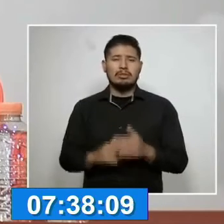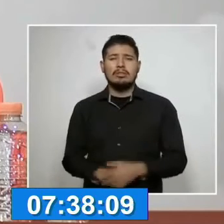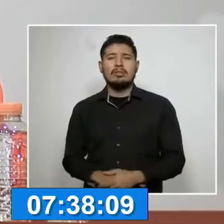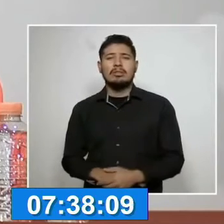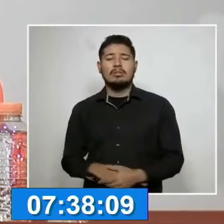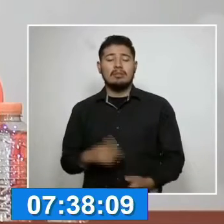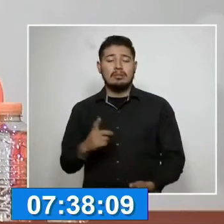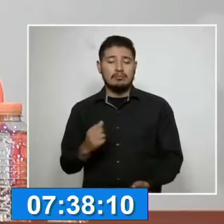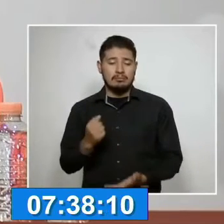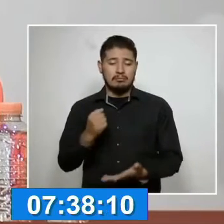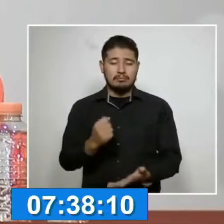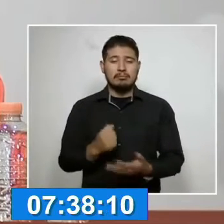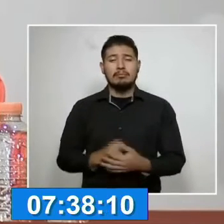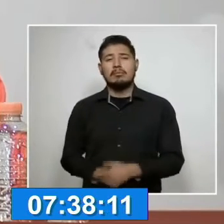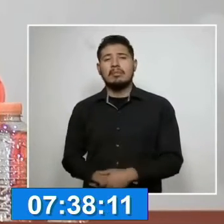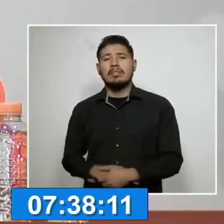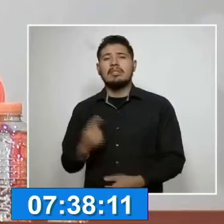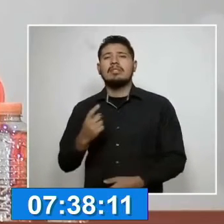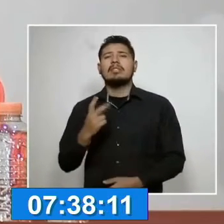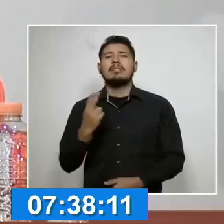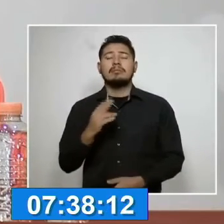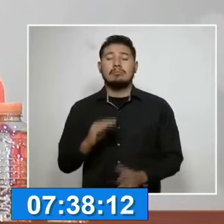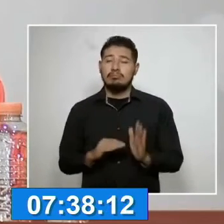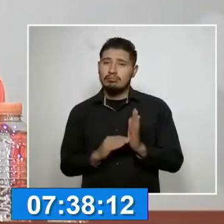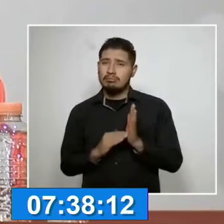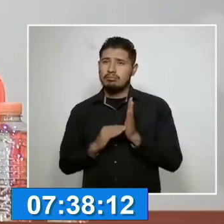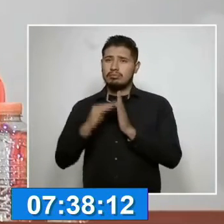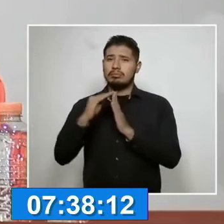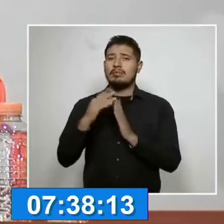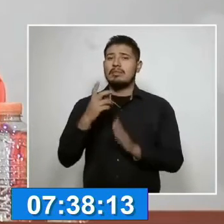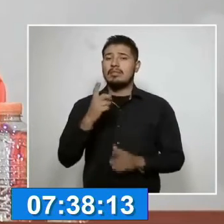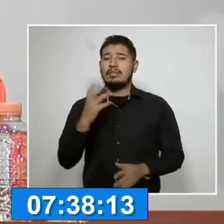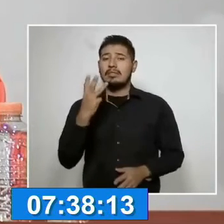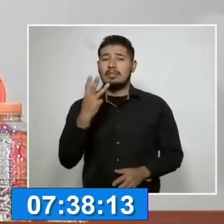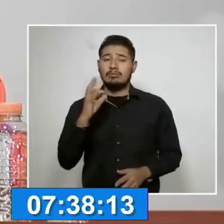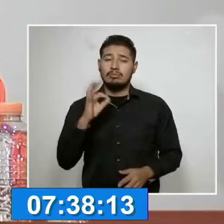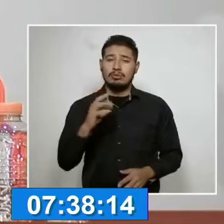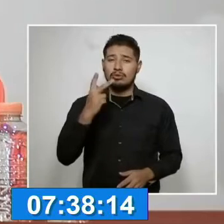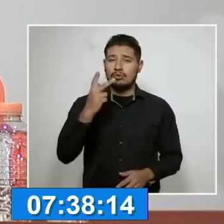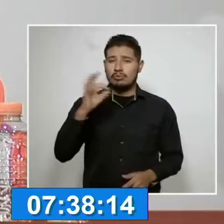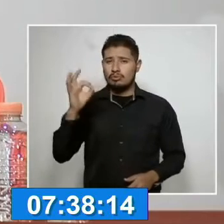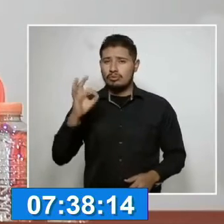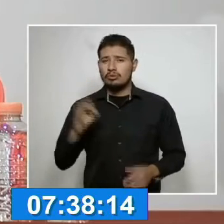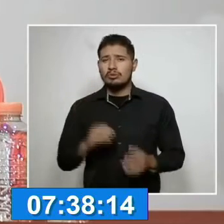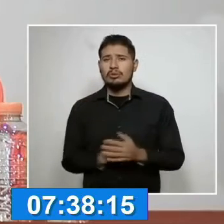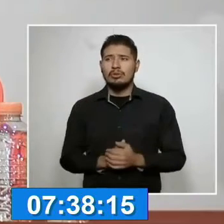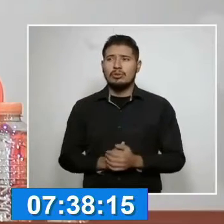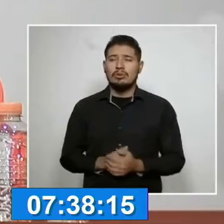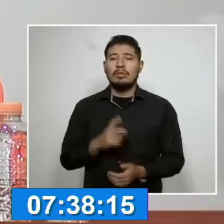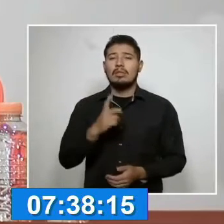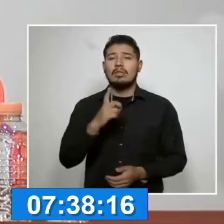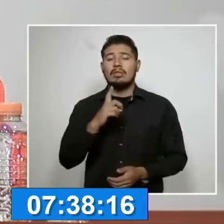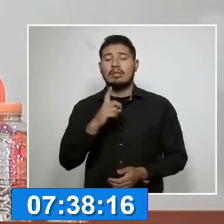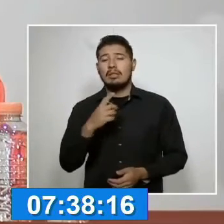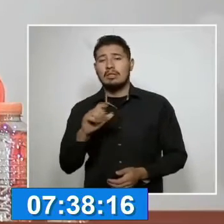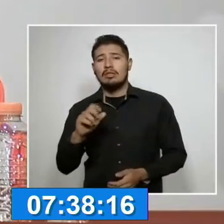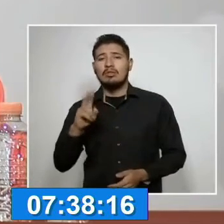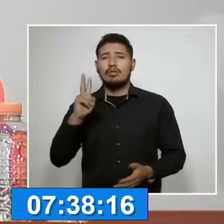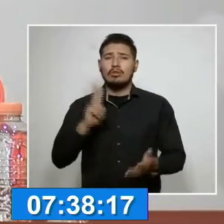de pesos, lo que representa un incremento de 3.8% en comparación